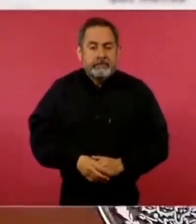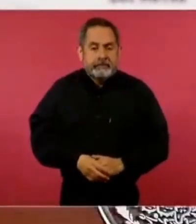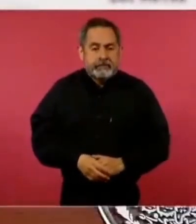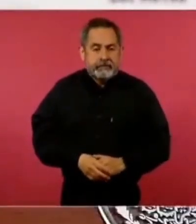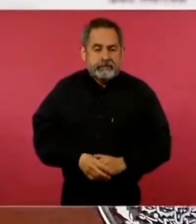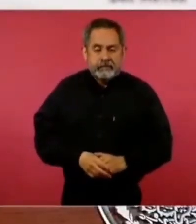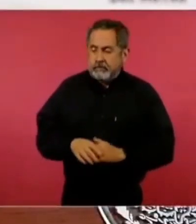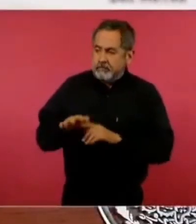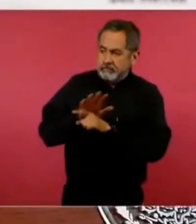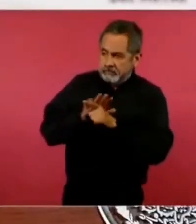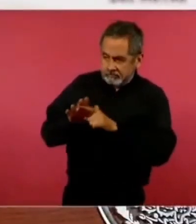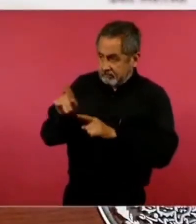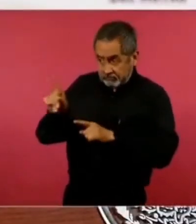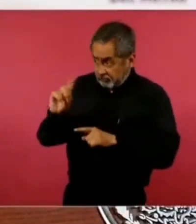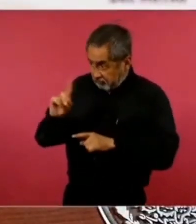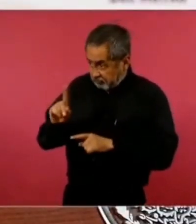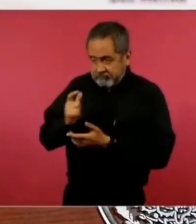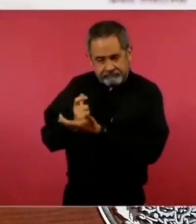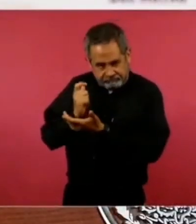chantajeados